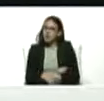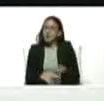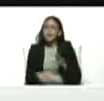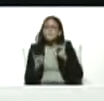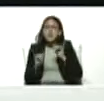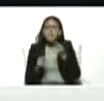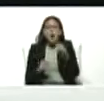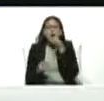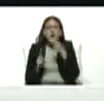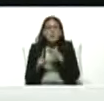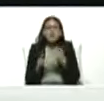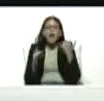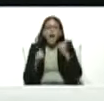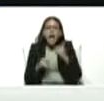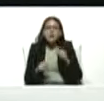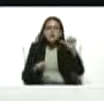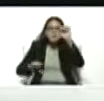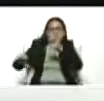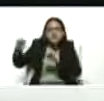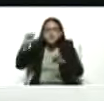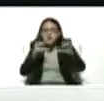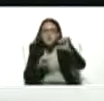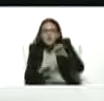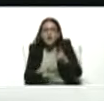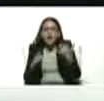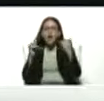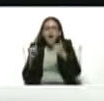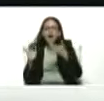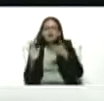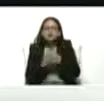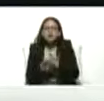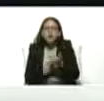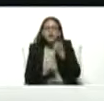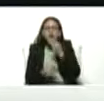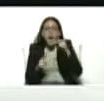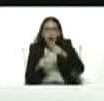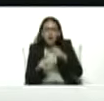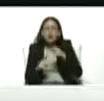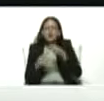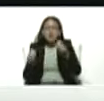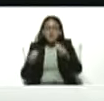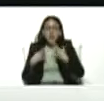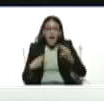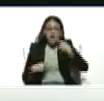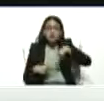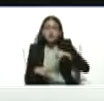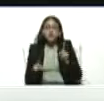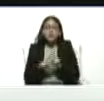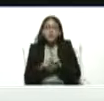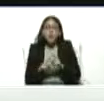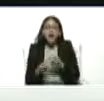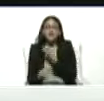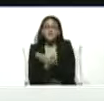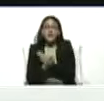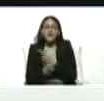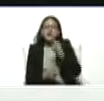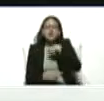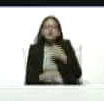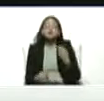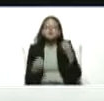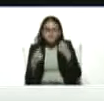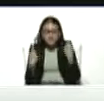violador de las reglas mínimas de respeto a la naturaleza, a la tierra,